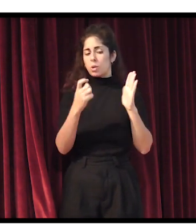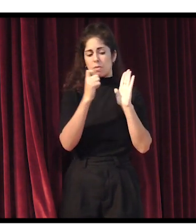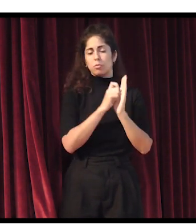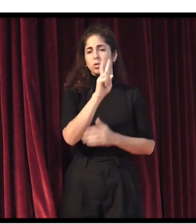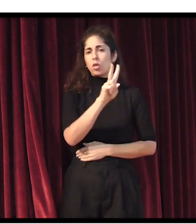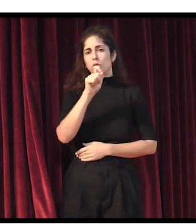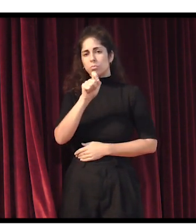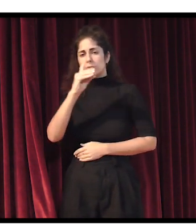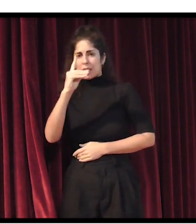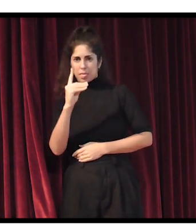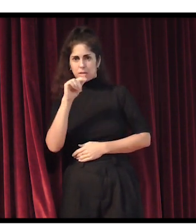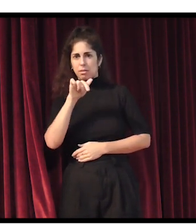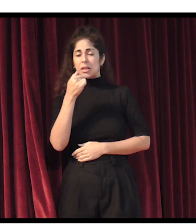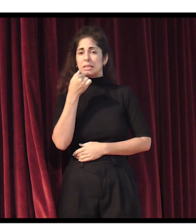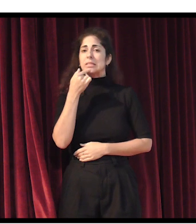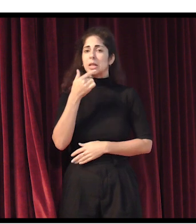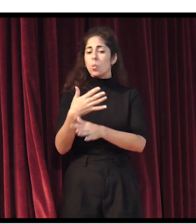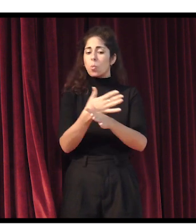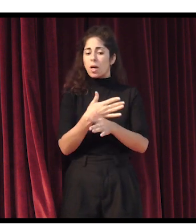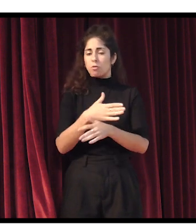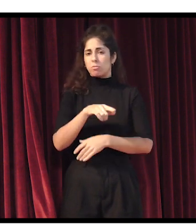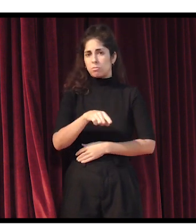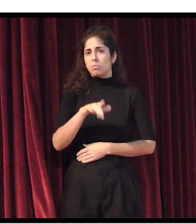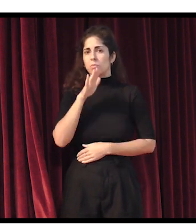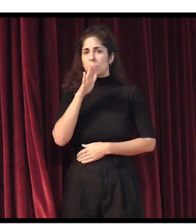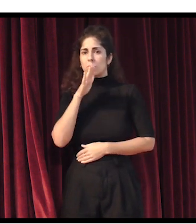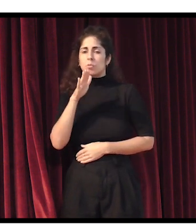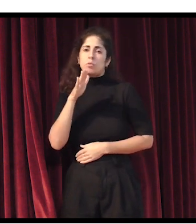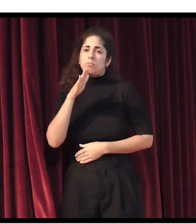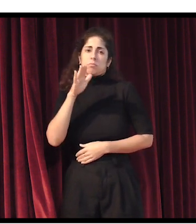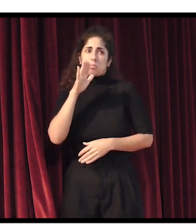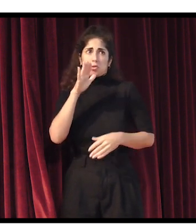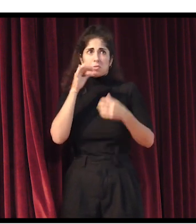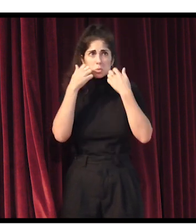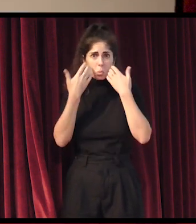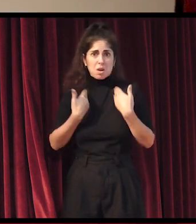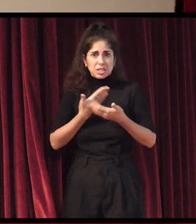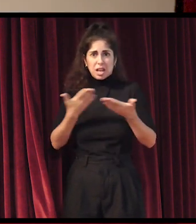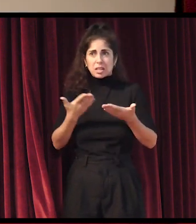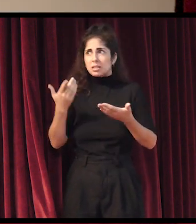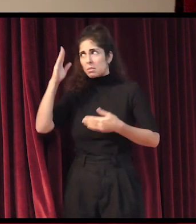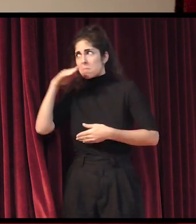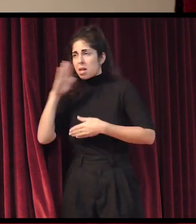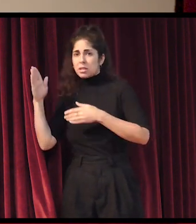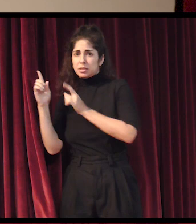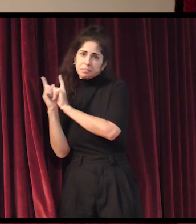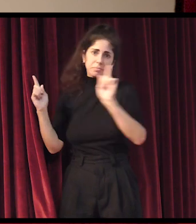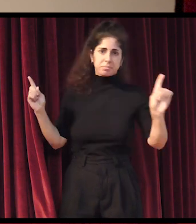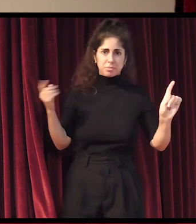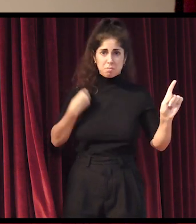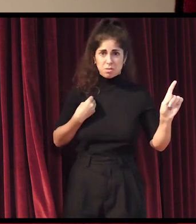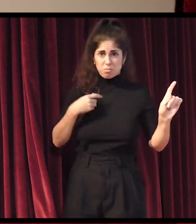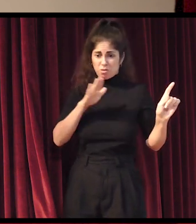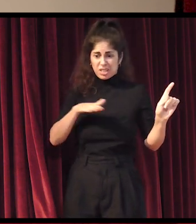donde se exponía que el jugador menor se muda por razones humanitarias sin sus padres, que es el supuesto en el que se encuentran estos niños y niñas y adolescentes que